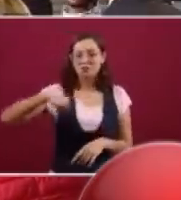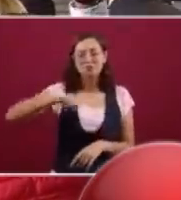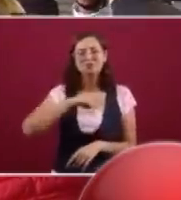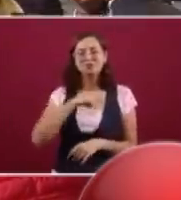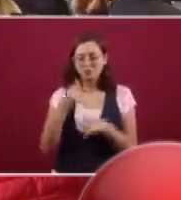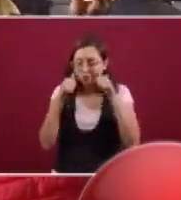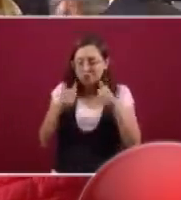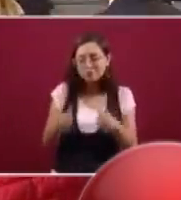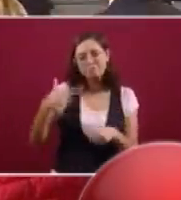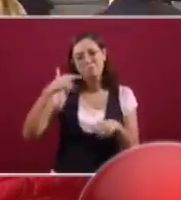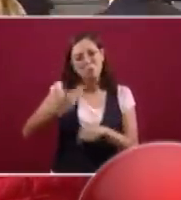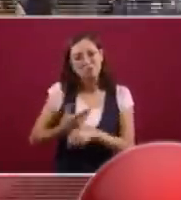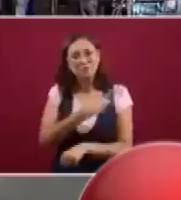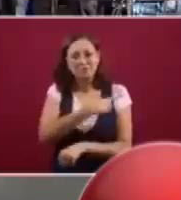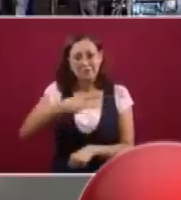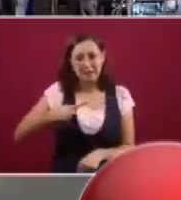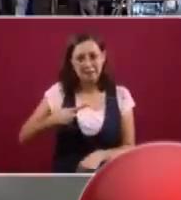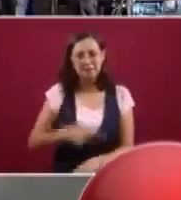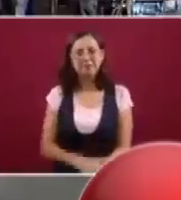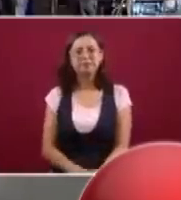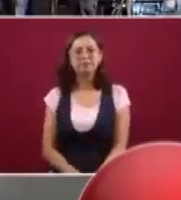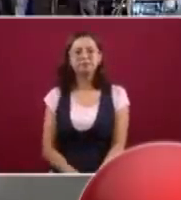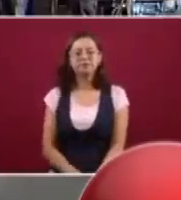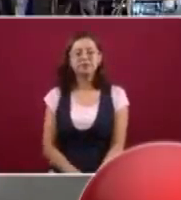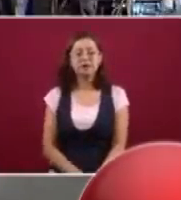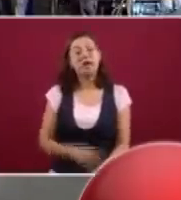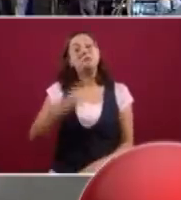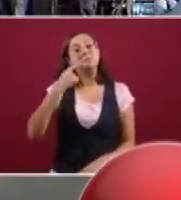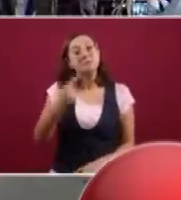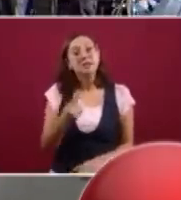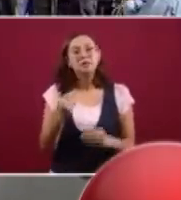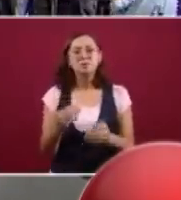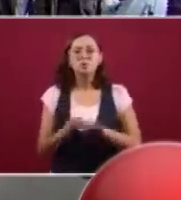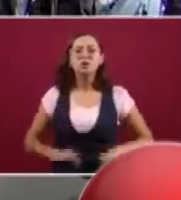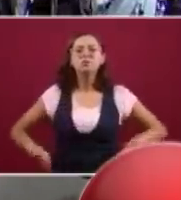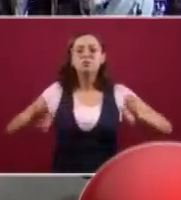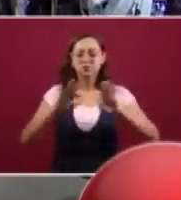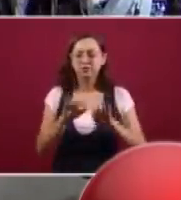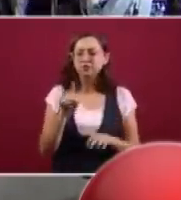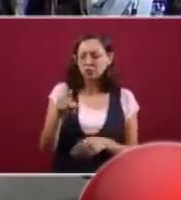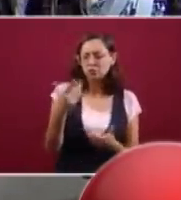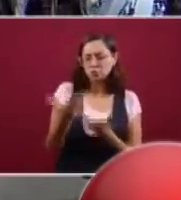Mira, es muy importante, Isabel, lo que planteas.